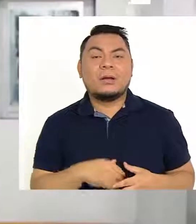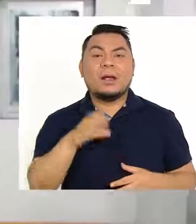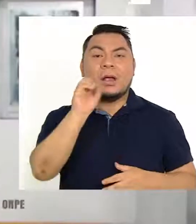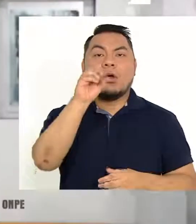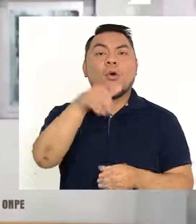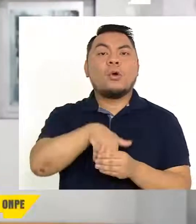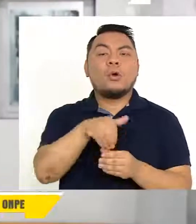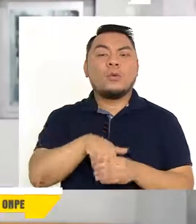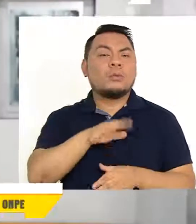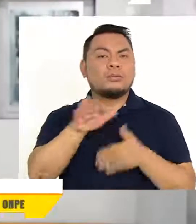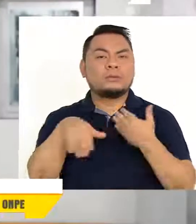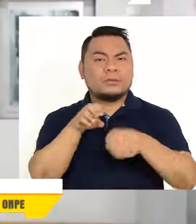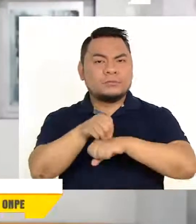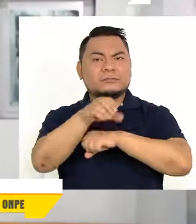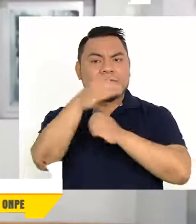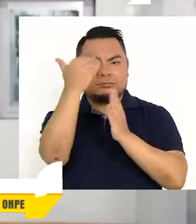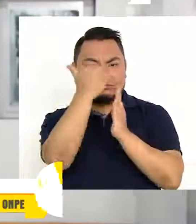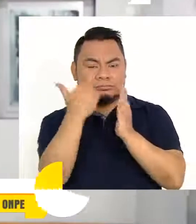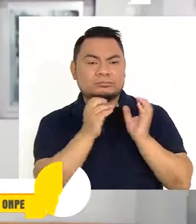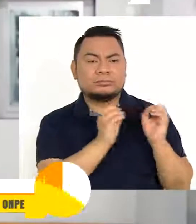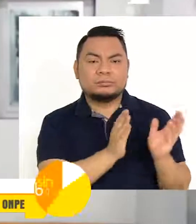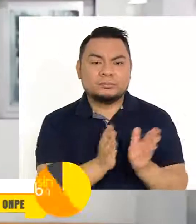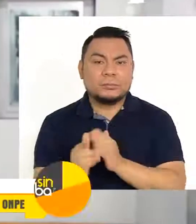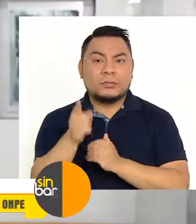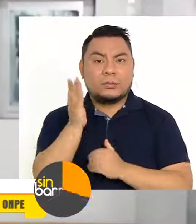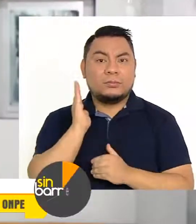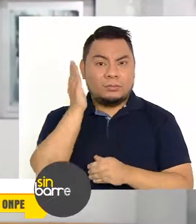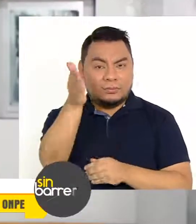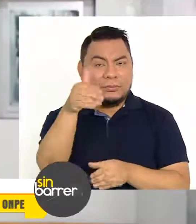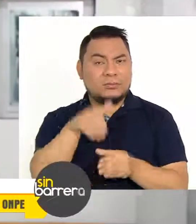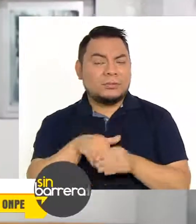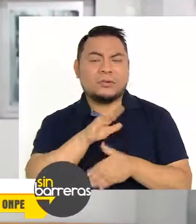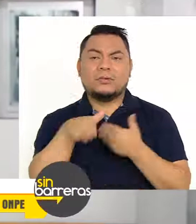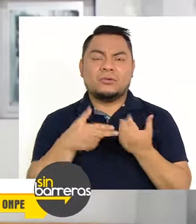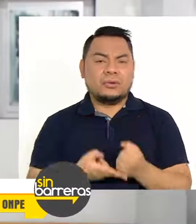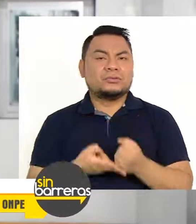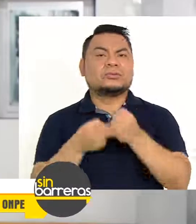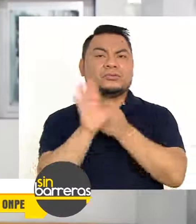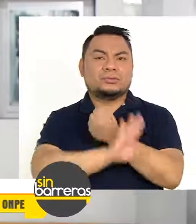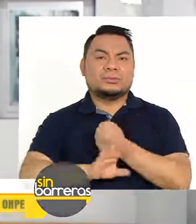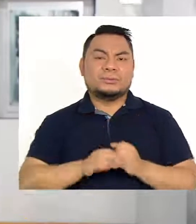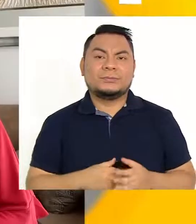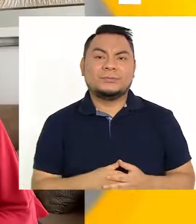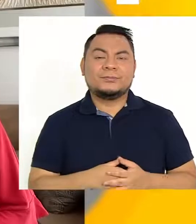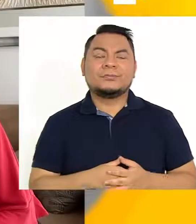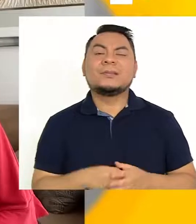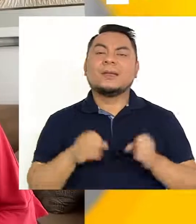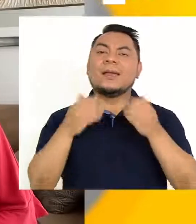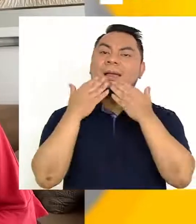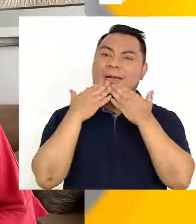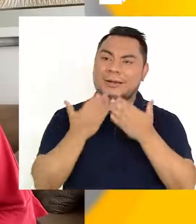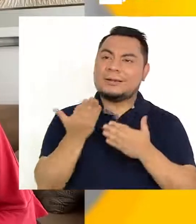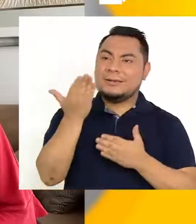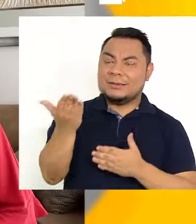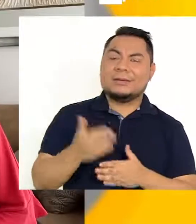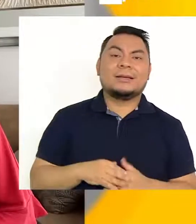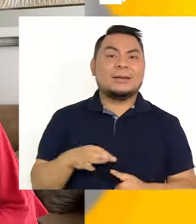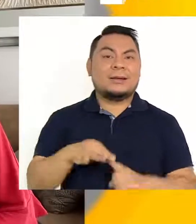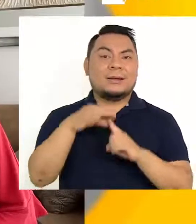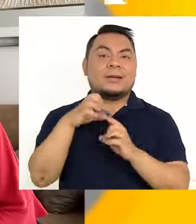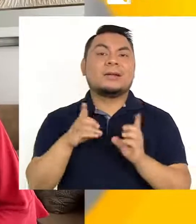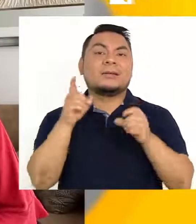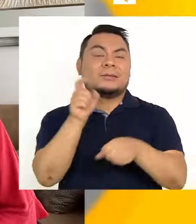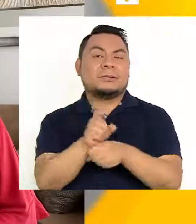votar. La OMPE les dará todas las condiciones para que puedan votar con total seguridad. Muchas gracias, Clady